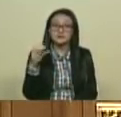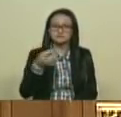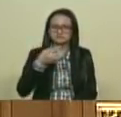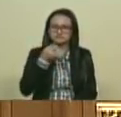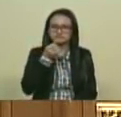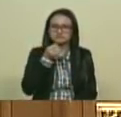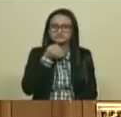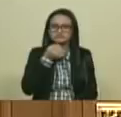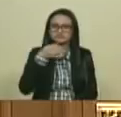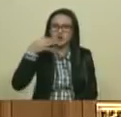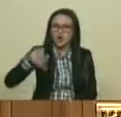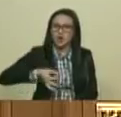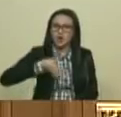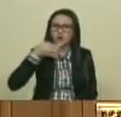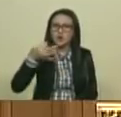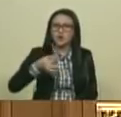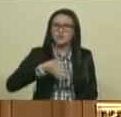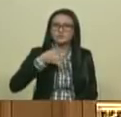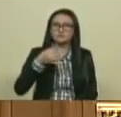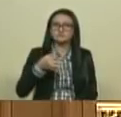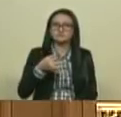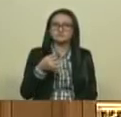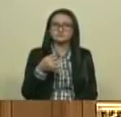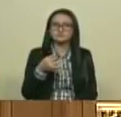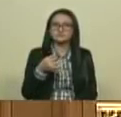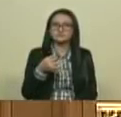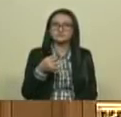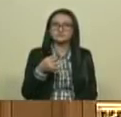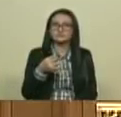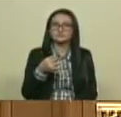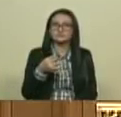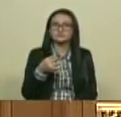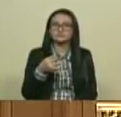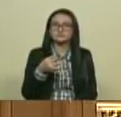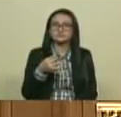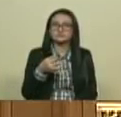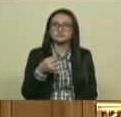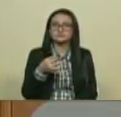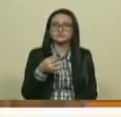declararon, y eso ya nos coloca en un punto a favor